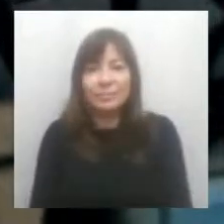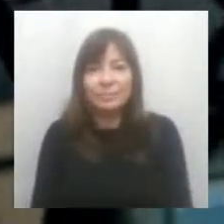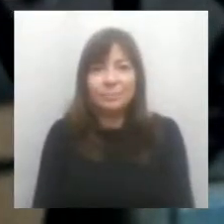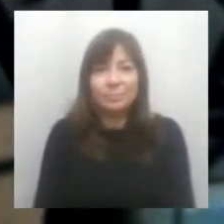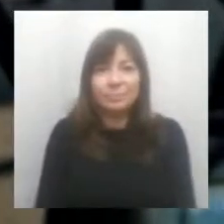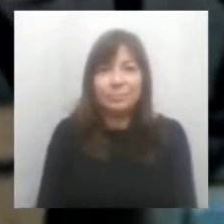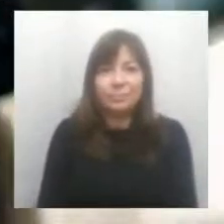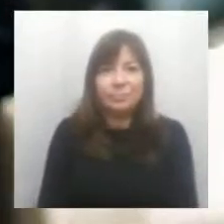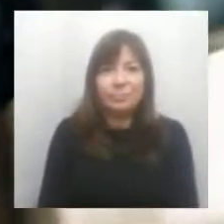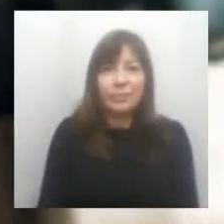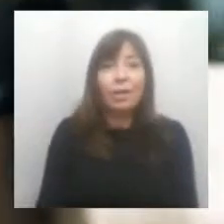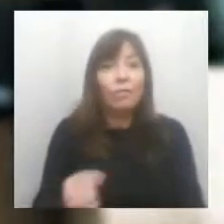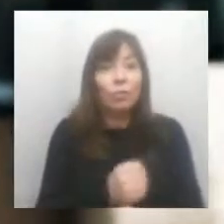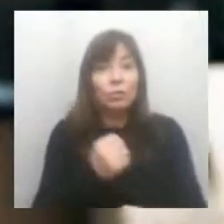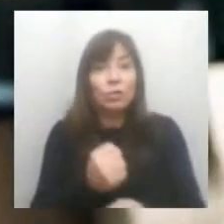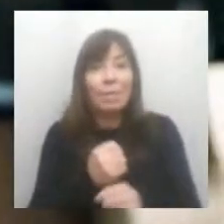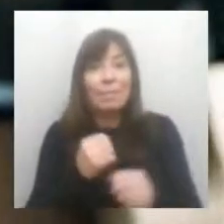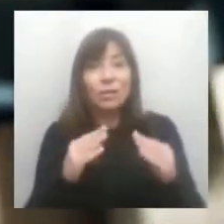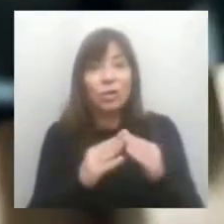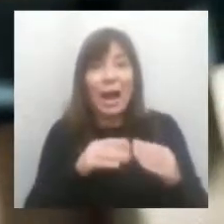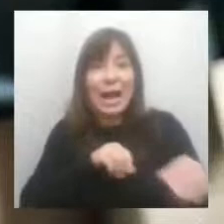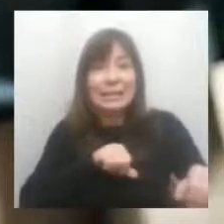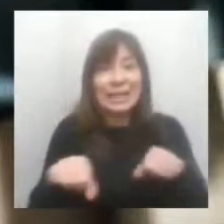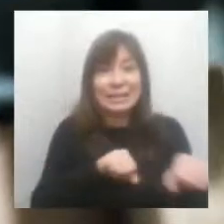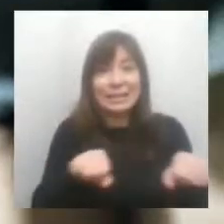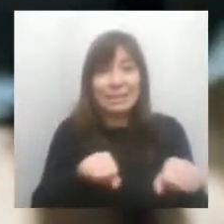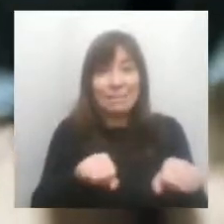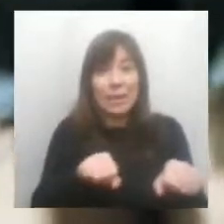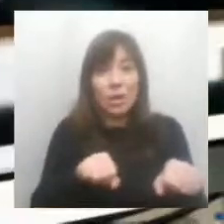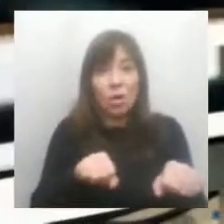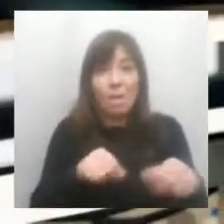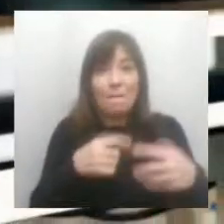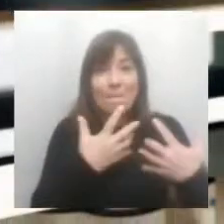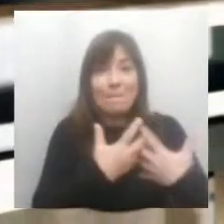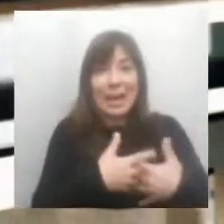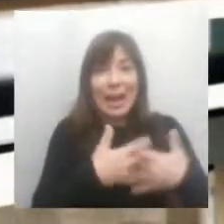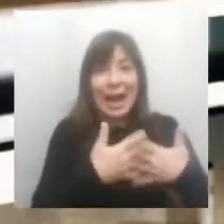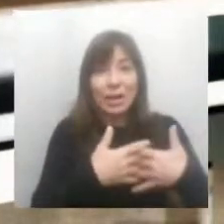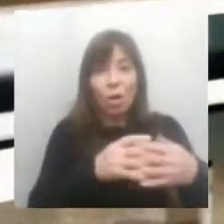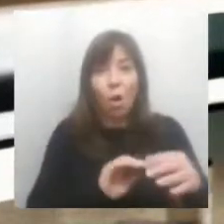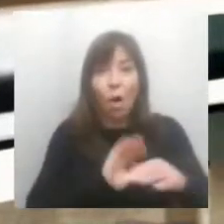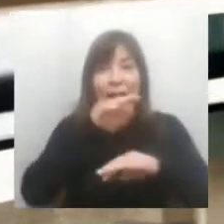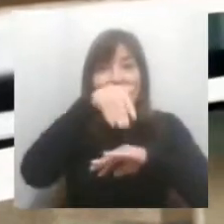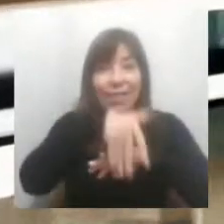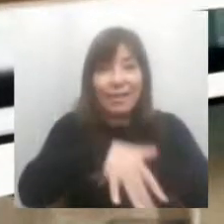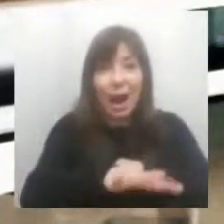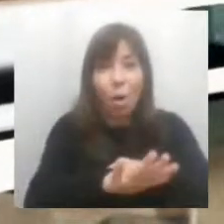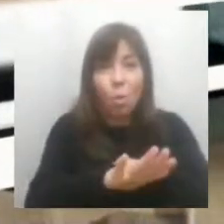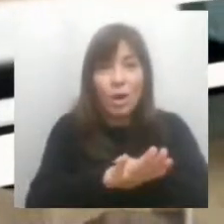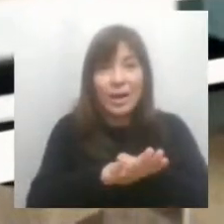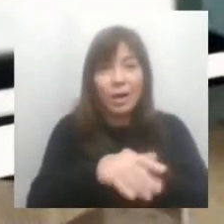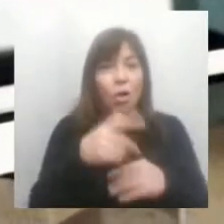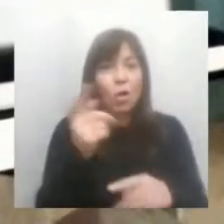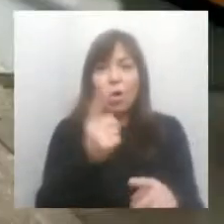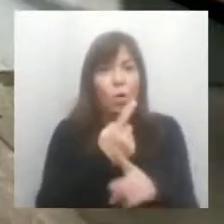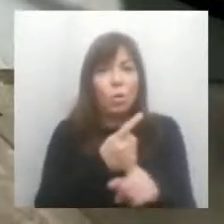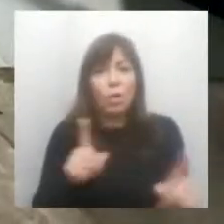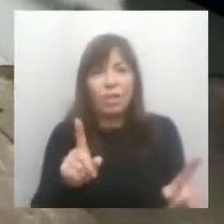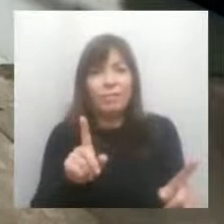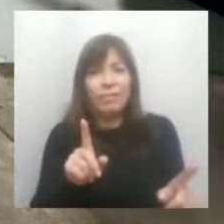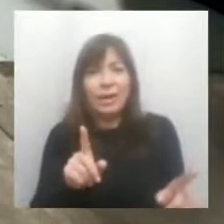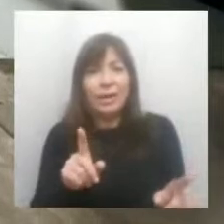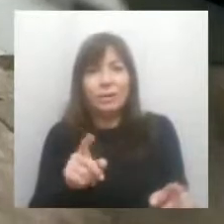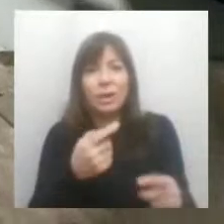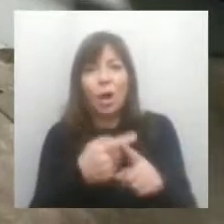Casa Sísmica está basado en un sistema mecánico hidráulico que quizás puede ser no muy diferente al de otras maquinarias